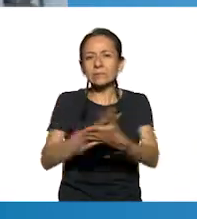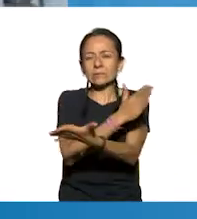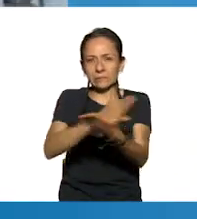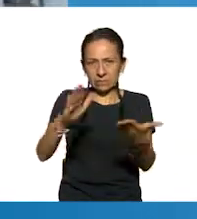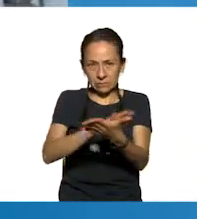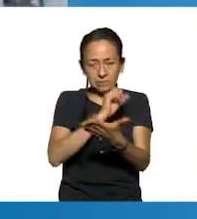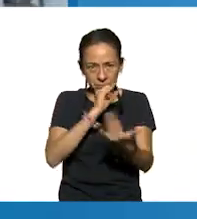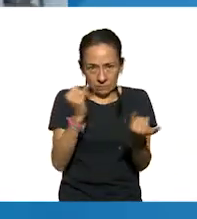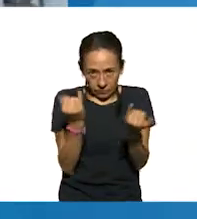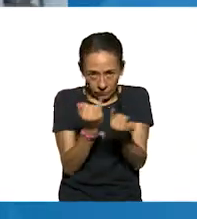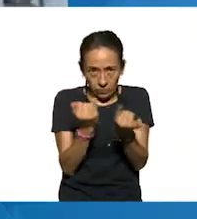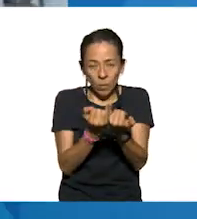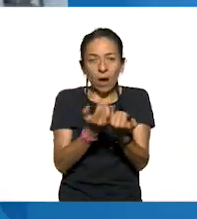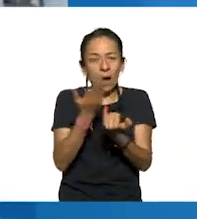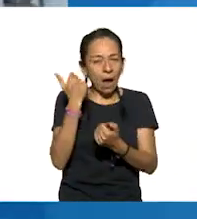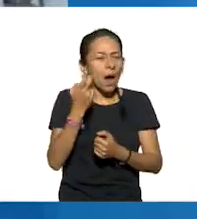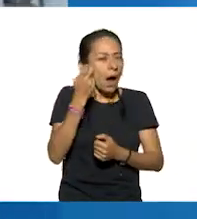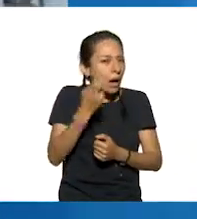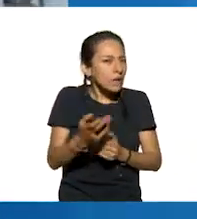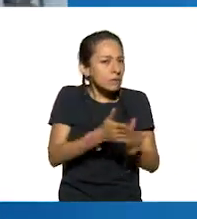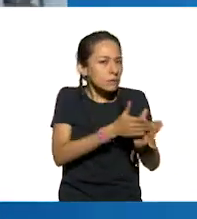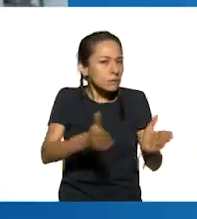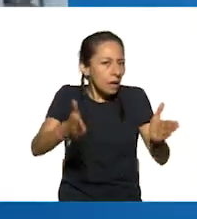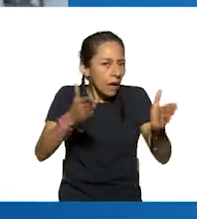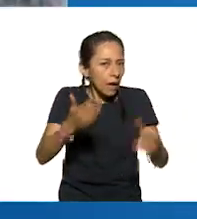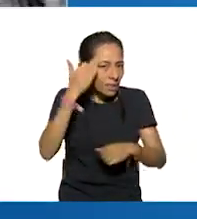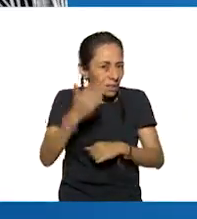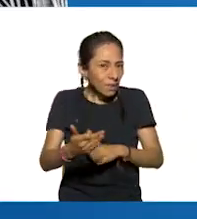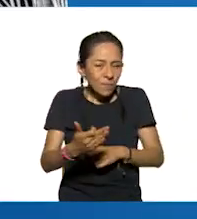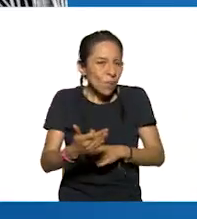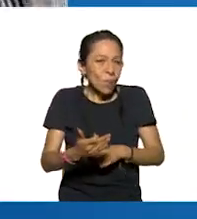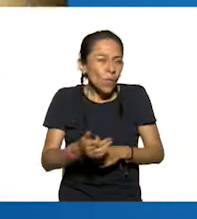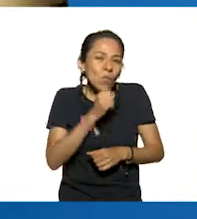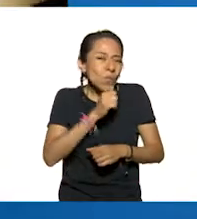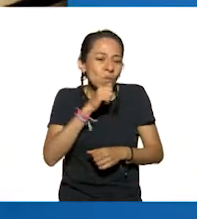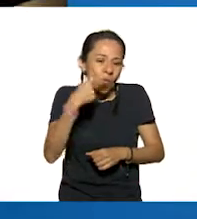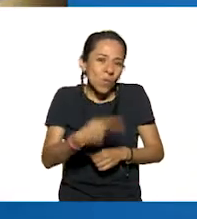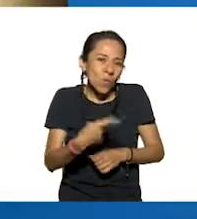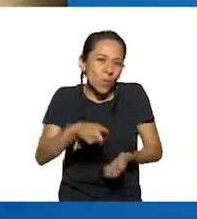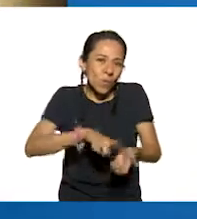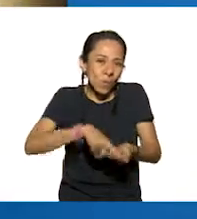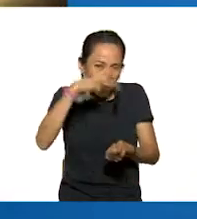momento todavía no podía encontrar una identidad nacional.